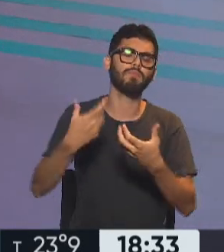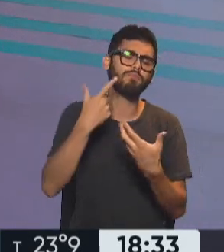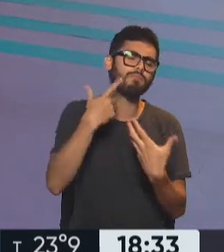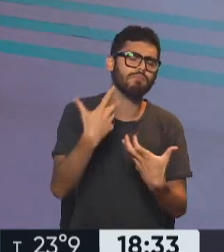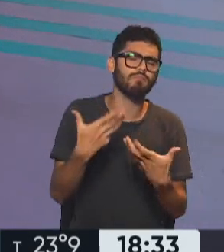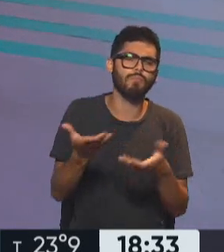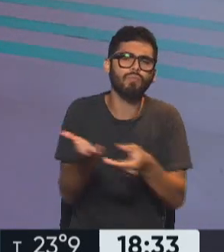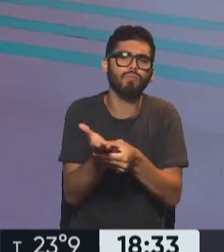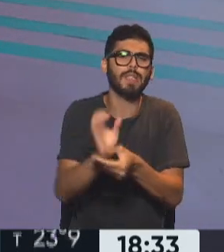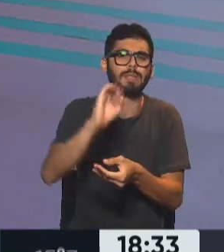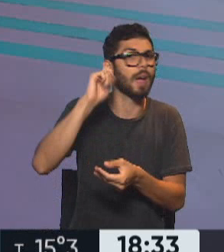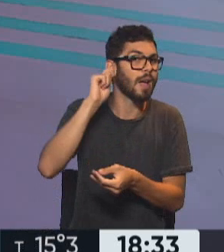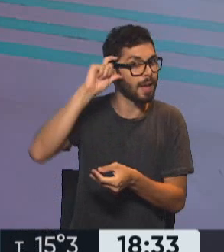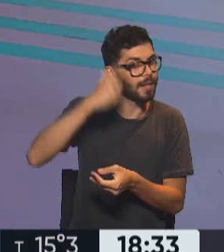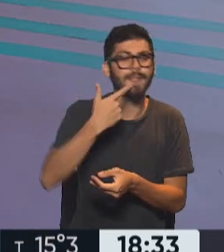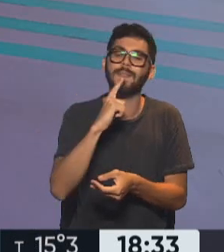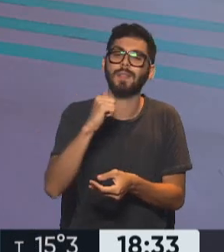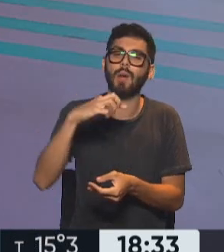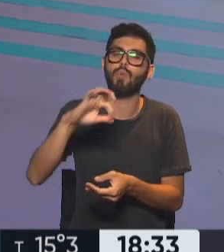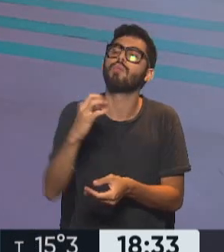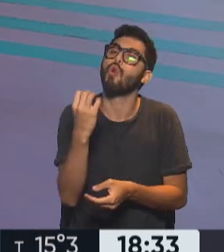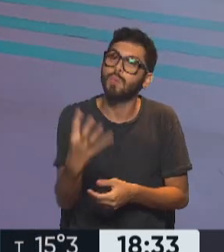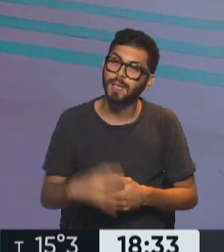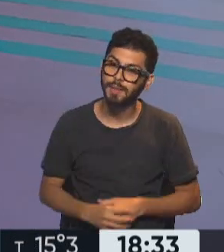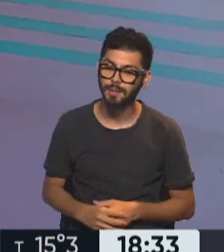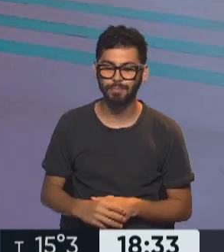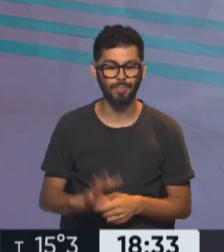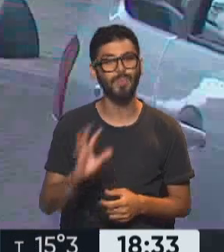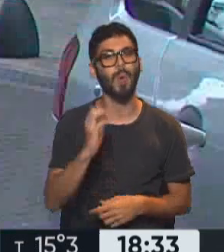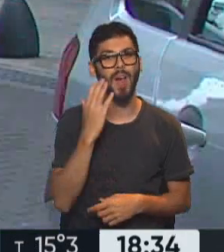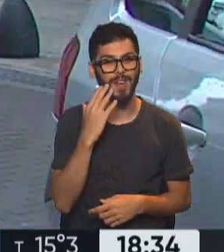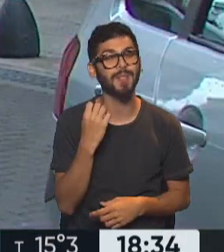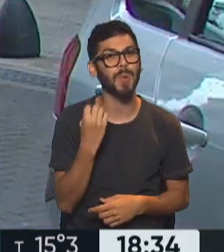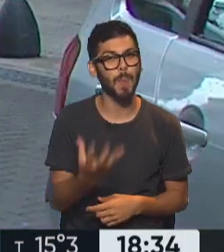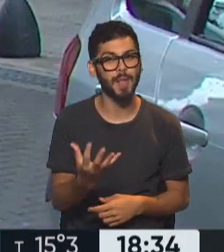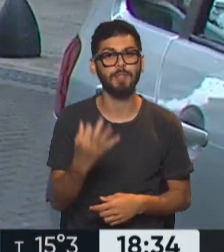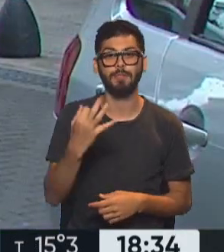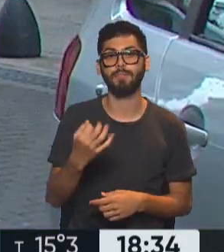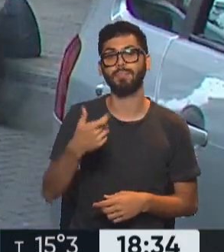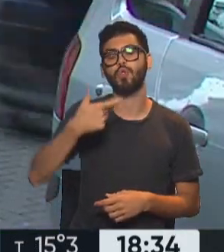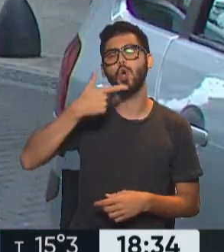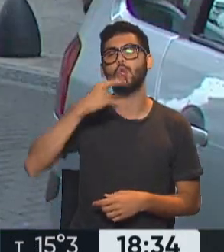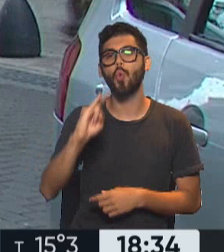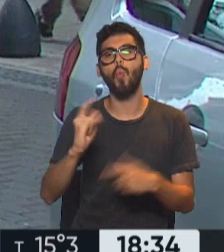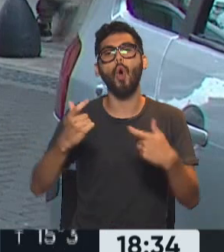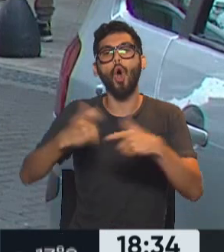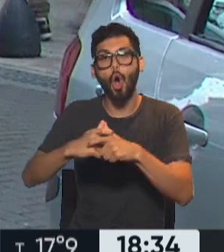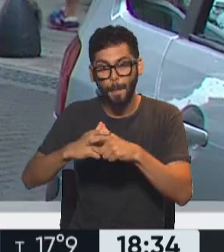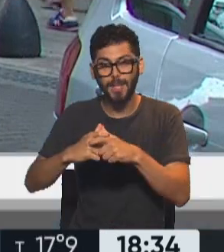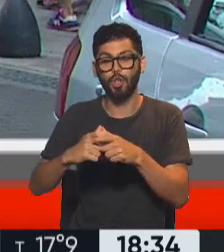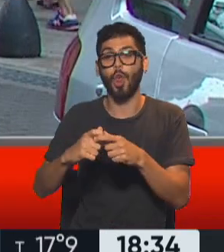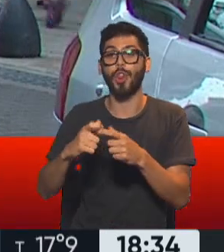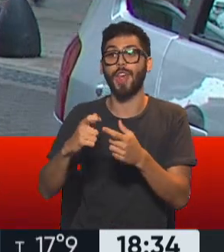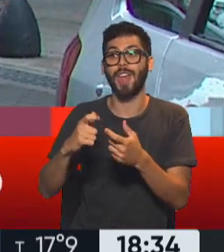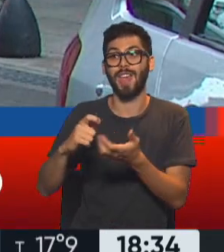todos. Gabriel, ¿cómo estás? Buenas tardes. ¿Cómo les va? Muy buenas tardes. Reunió la subcomisión bicameral de